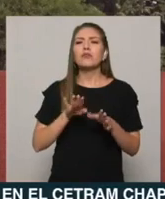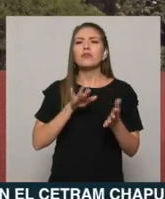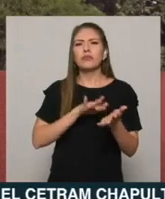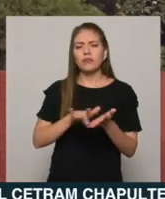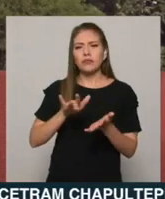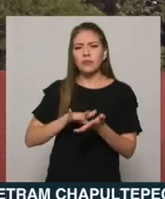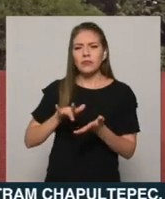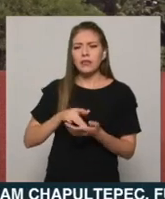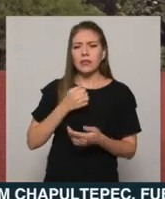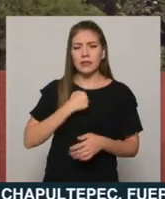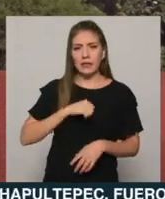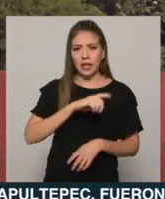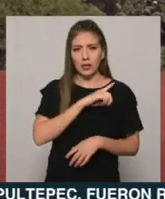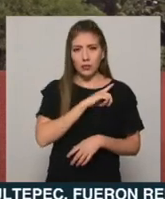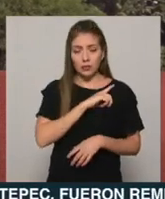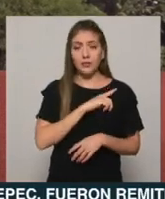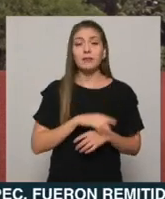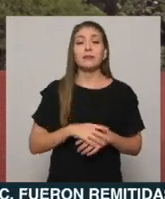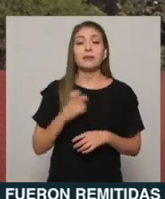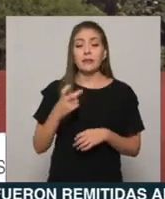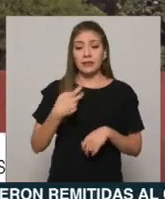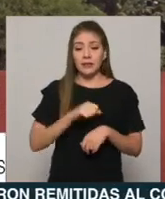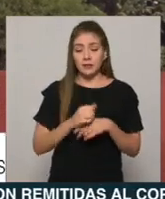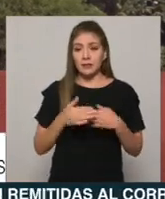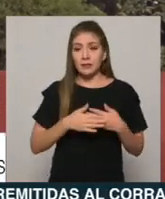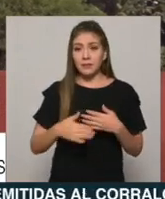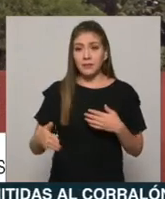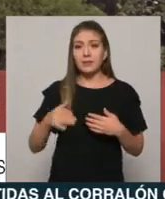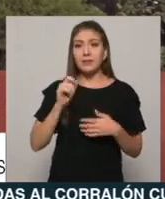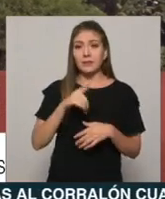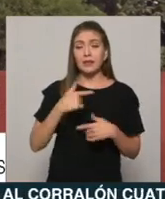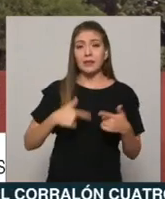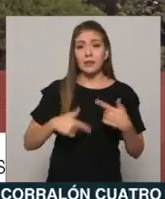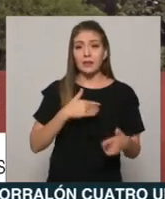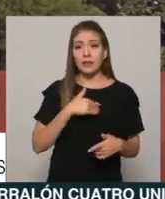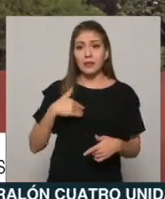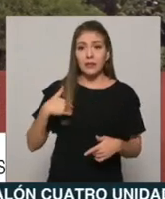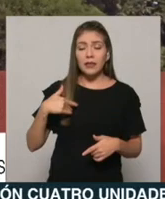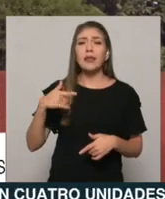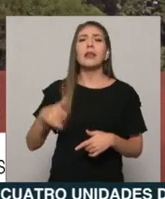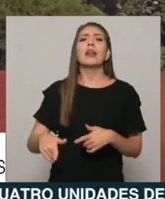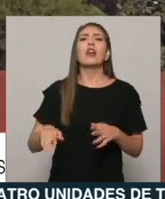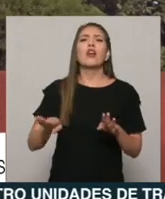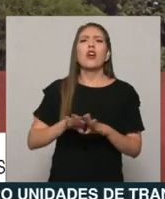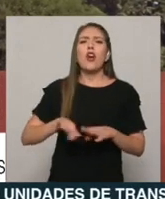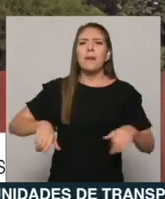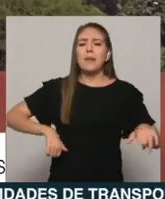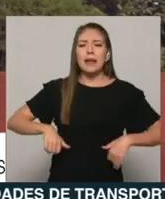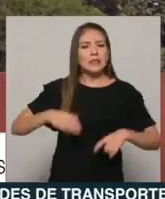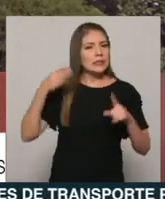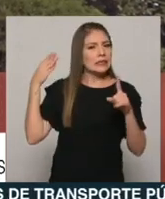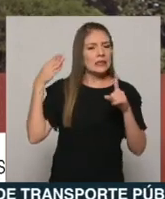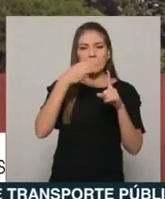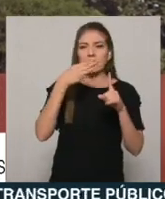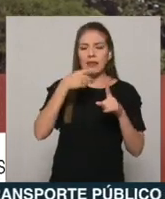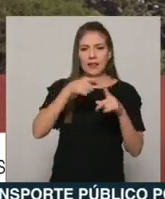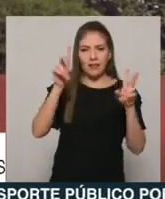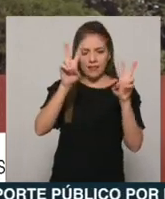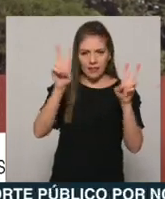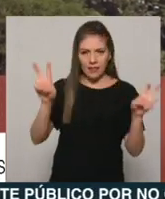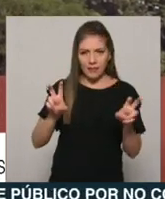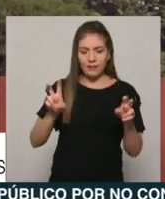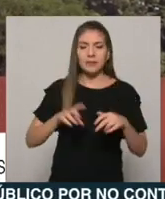esta Semana Mundial de la Lactancia Materna, precisamente con actividades muy específicas en el tema.